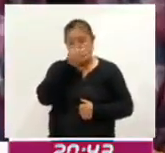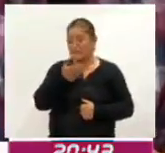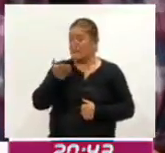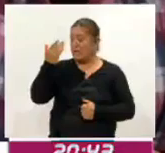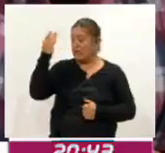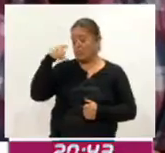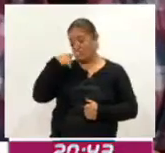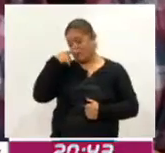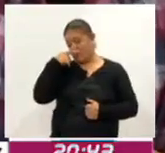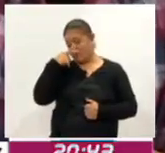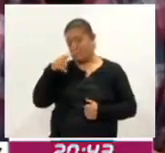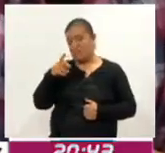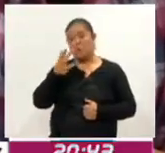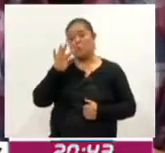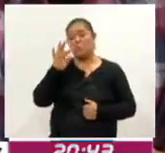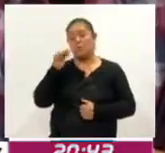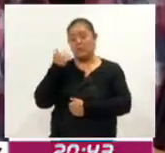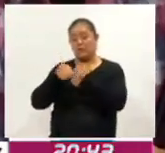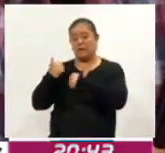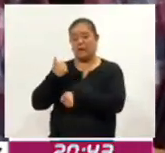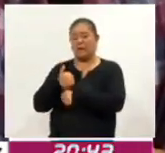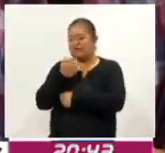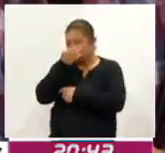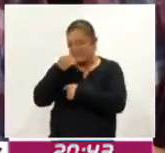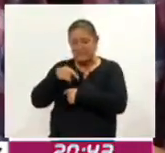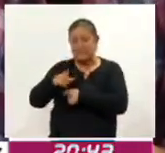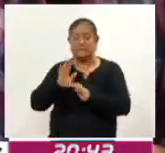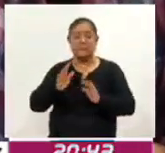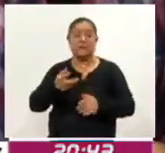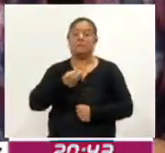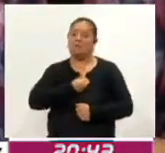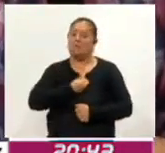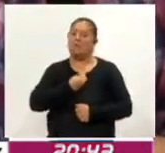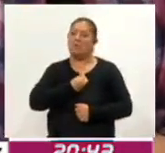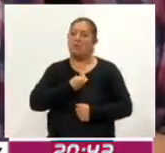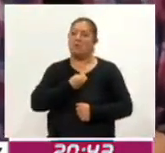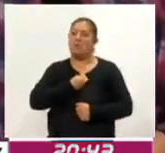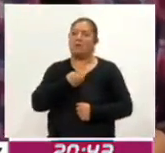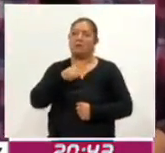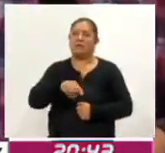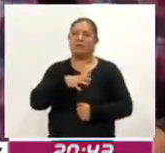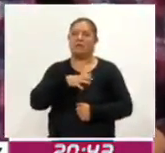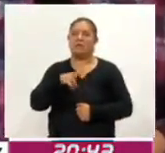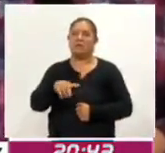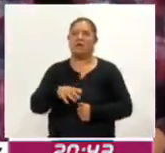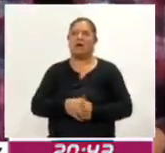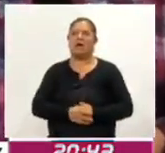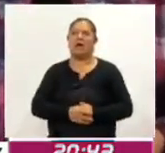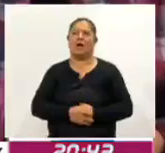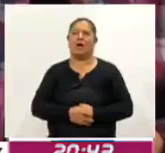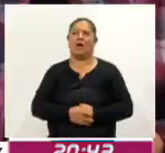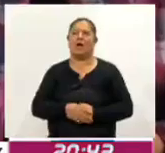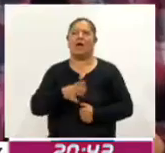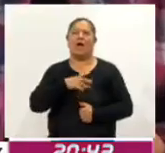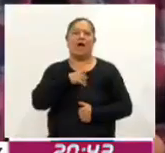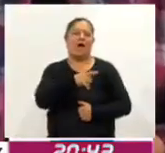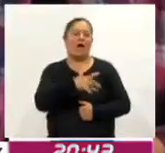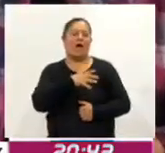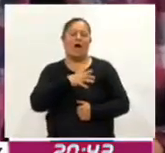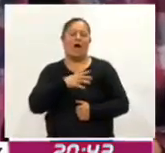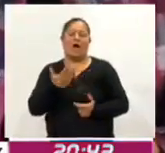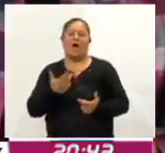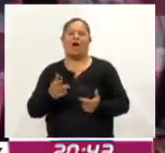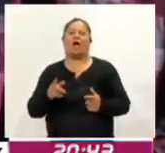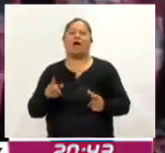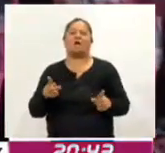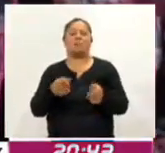presumiendo. La verdad que ha sido mucho aguante, mucha tenacidad estar aquí soportando nuevas corrientes, desde la quebradita, desde la